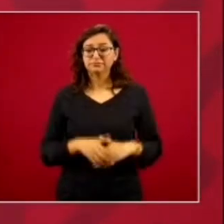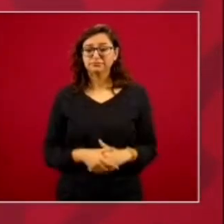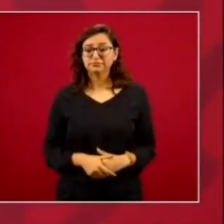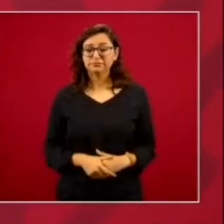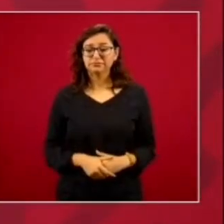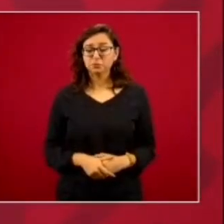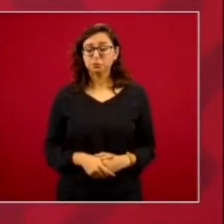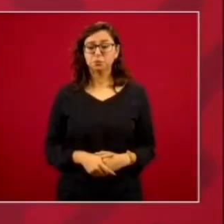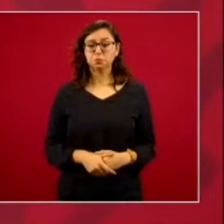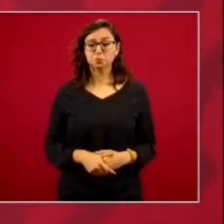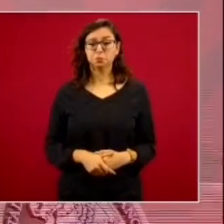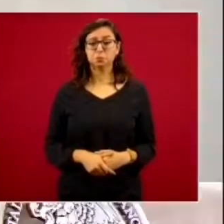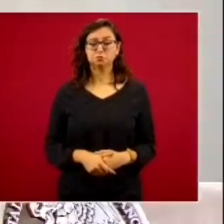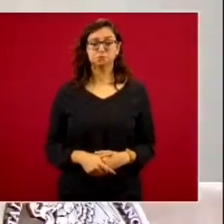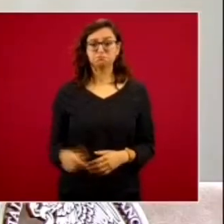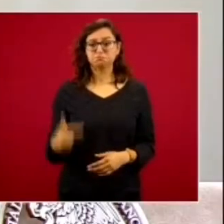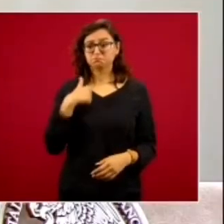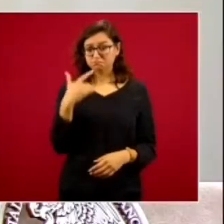No veo yo